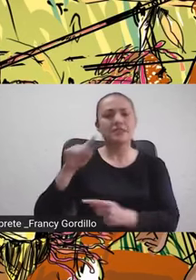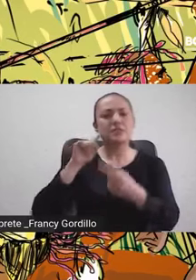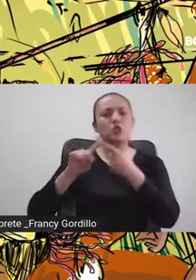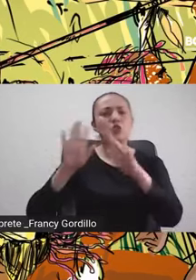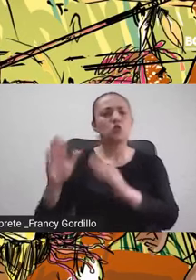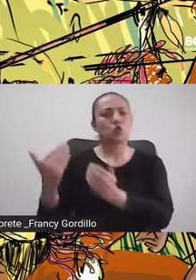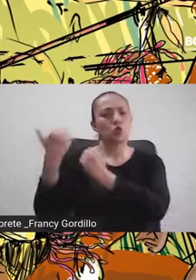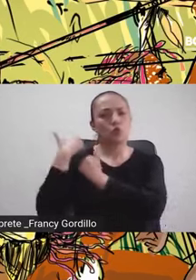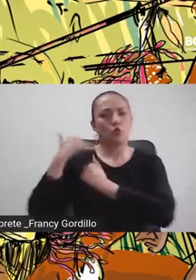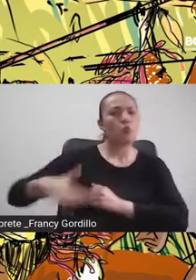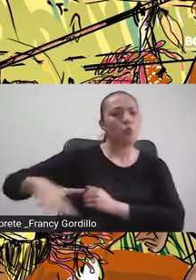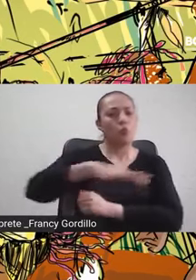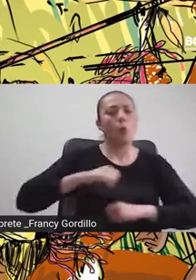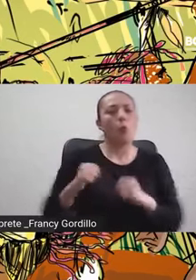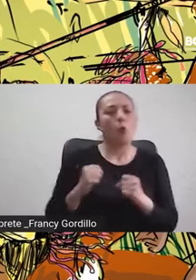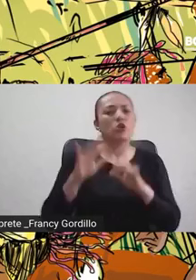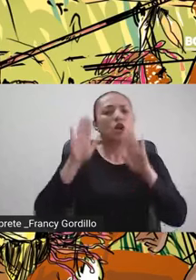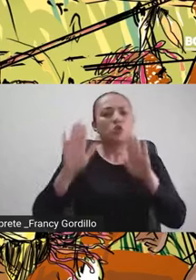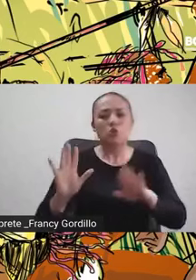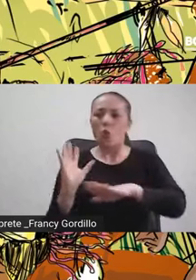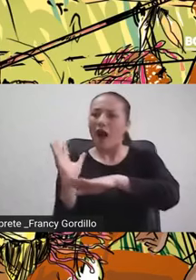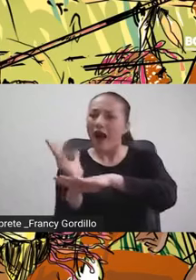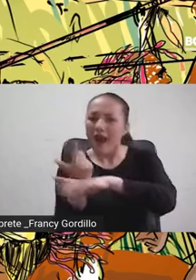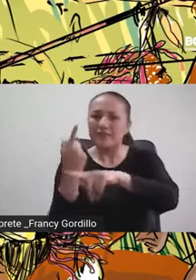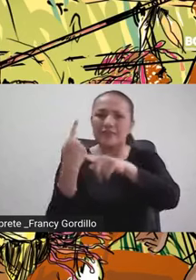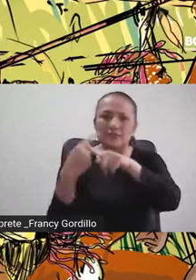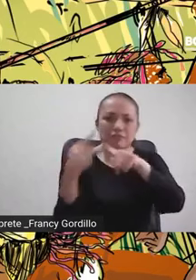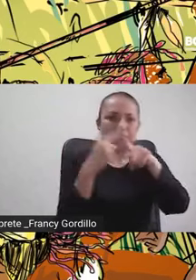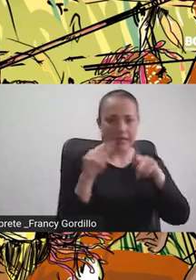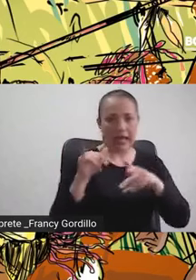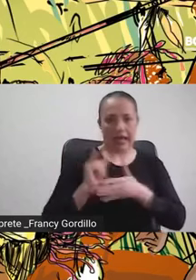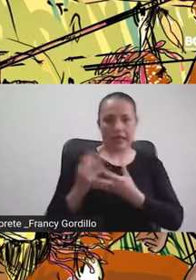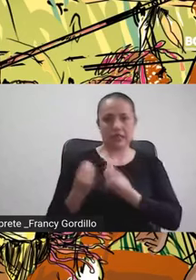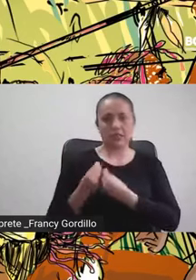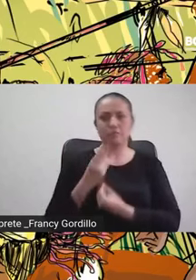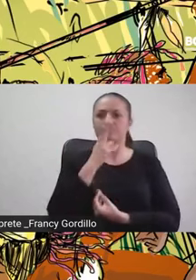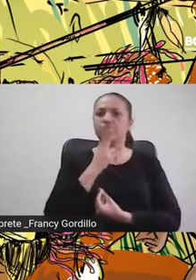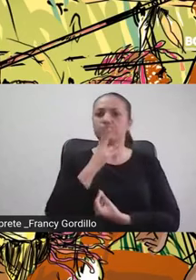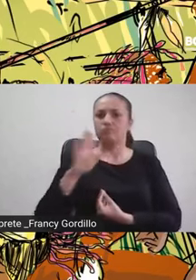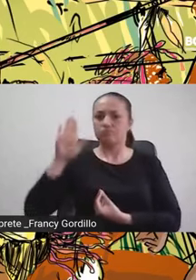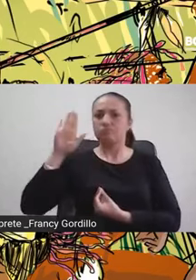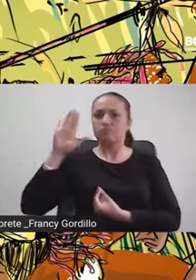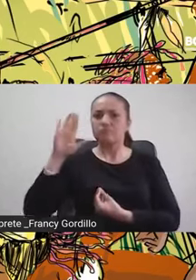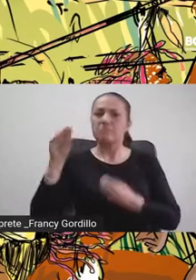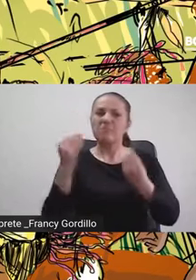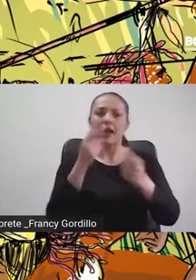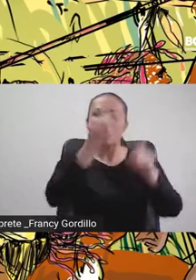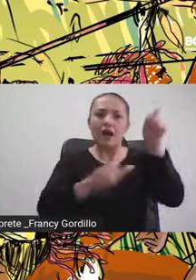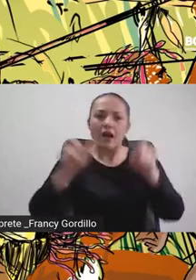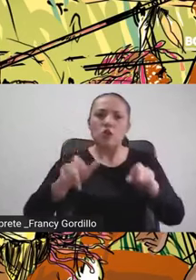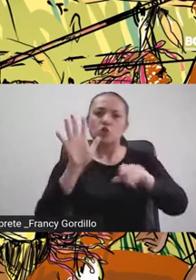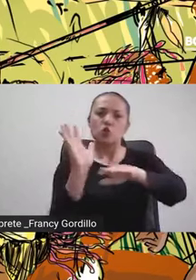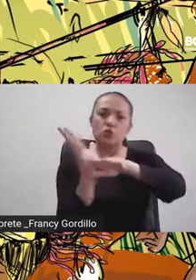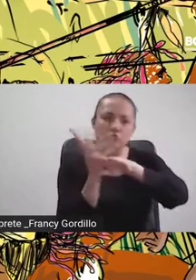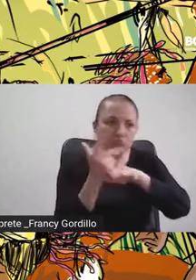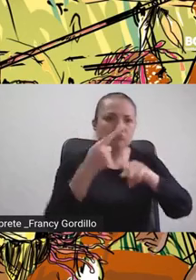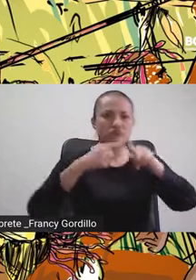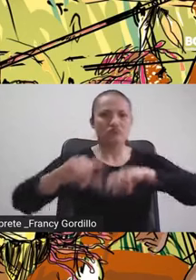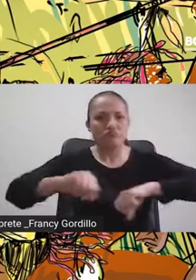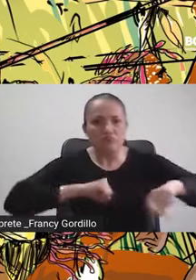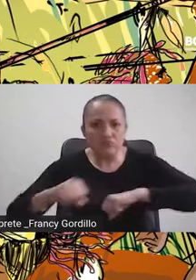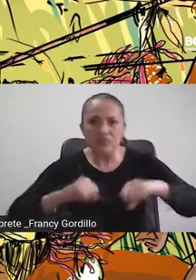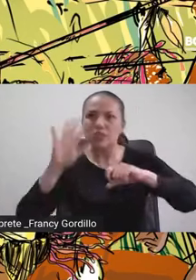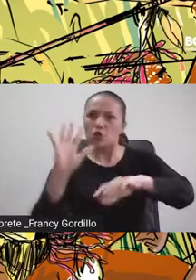de la ciudad. Se ha comprometido en aumentar la confianza de los artistas, gestores y ciudadanías del sector de